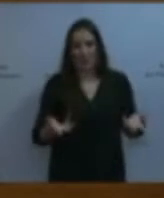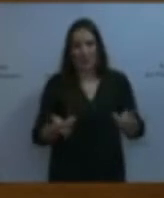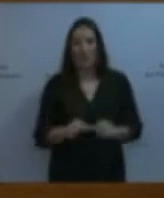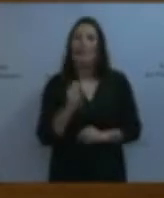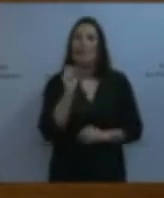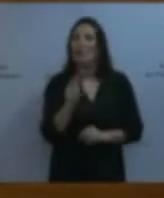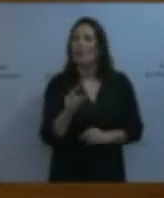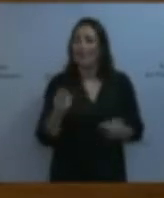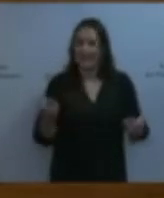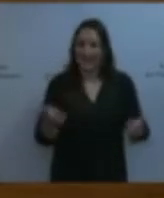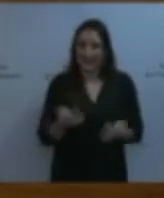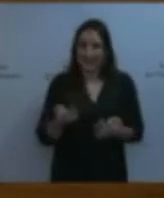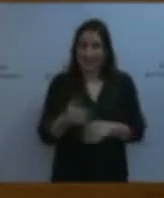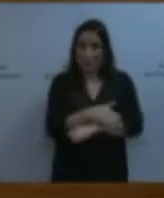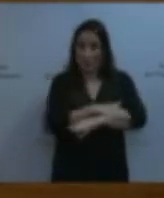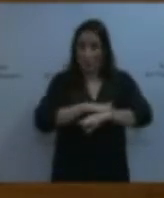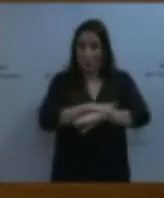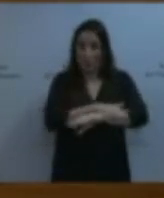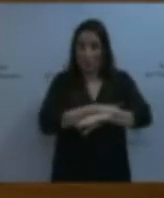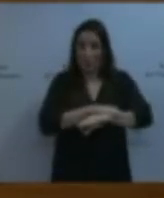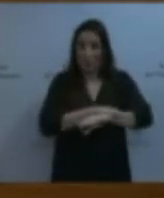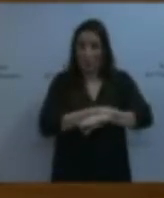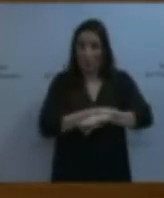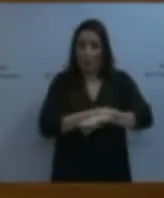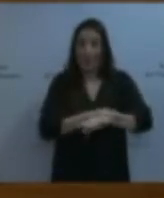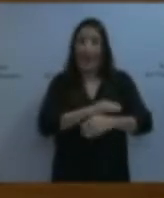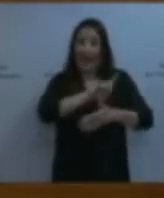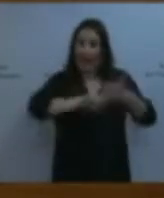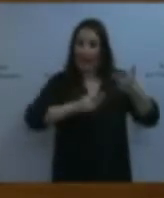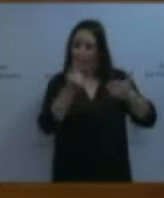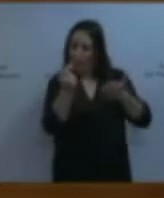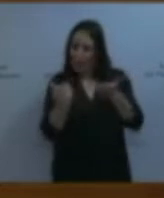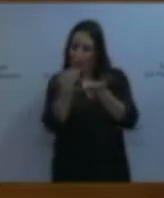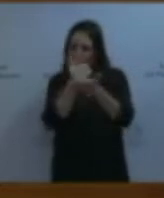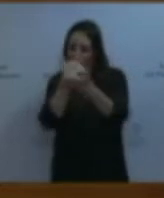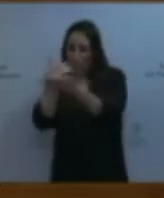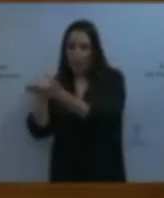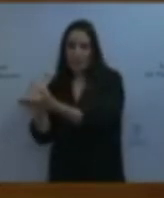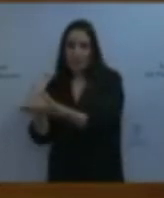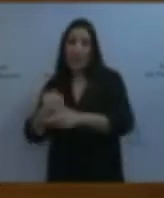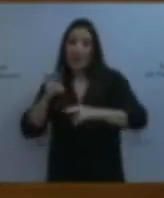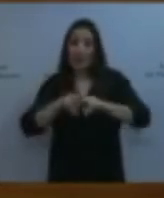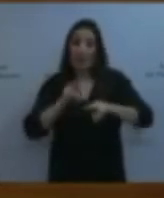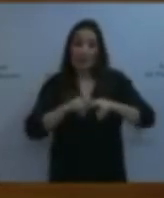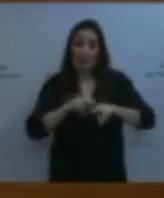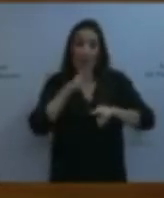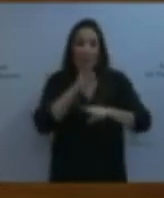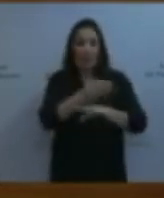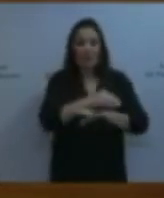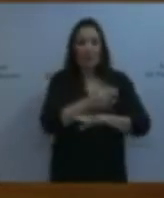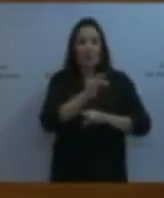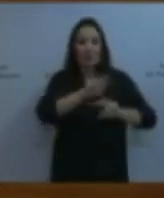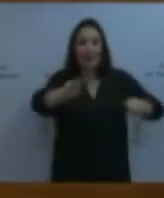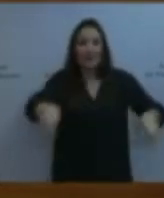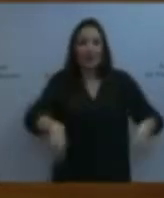todo es que el Gobierno hace caja con los alquileres. El Principado destina a su mantenimiento y reparación menos de lo